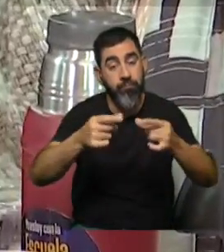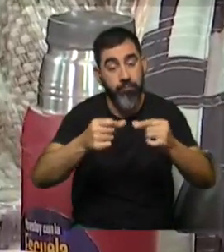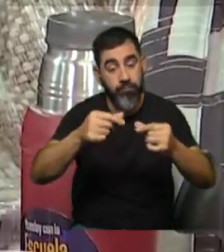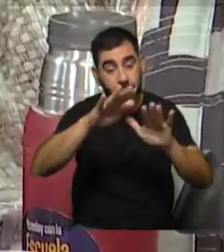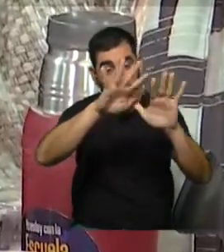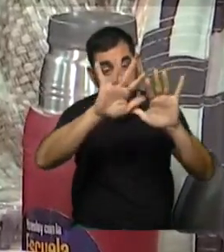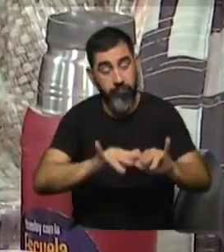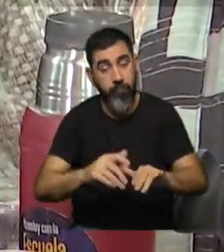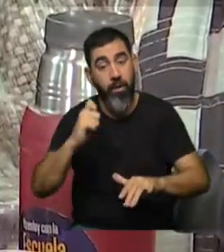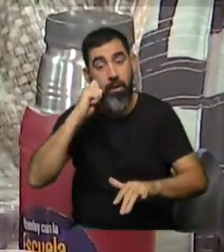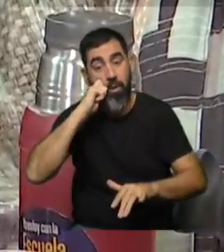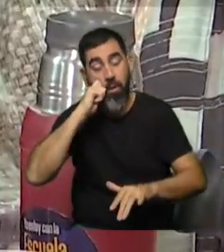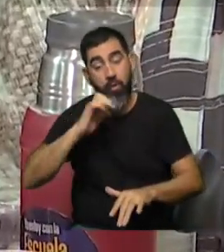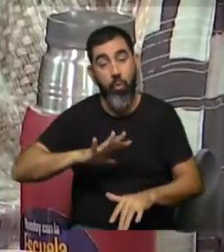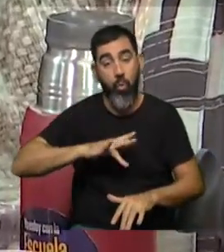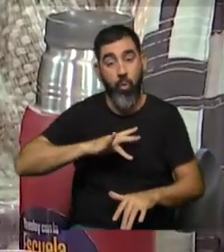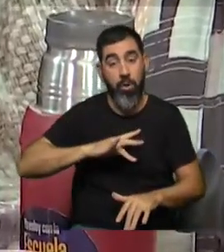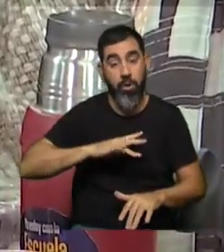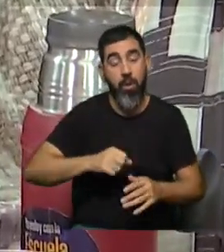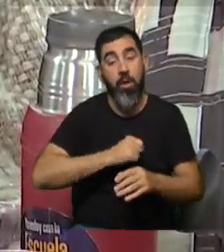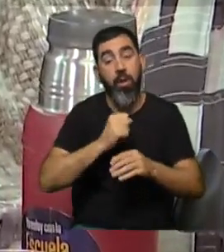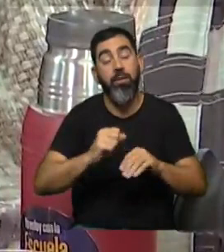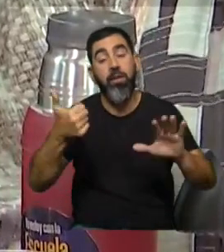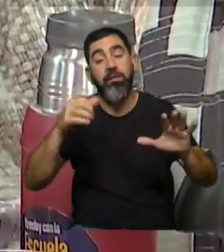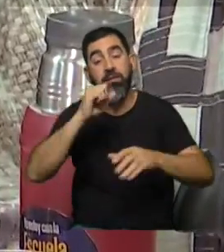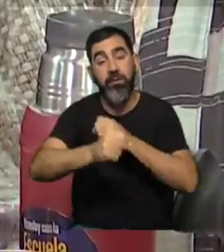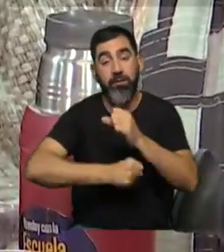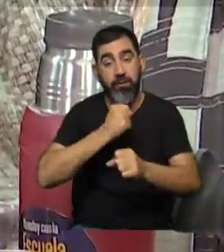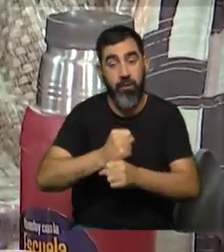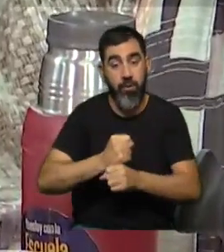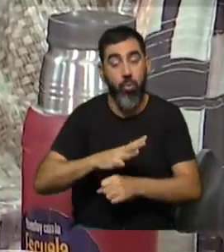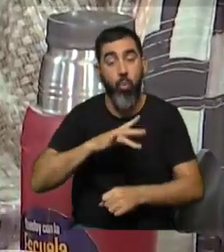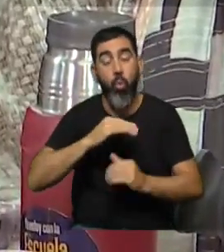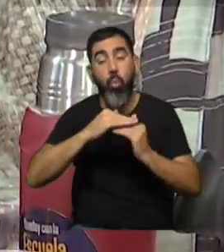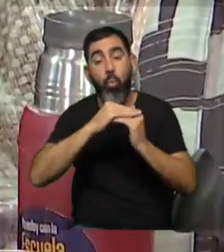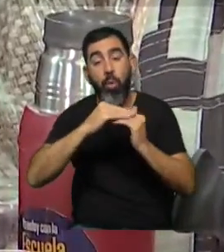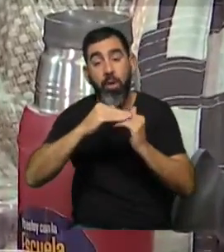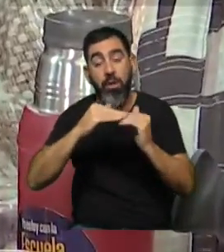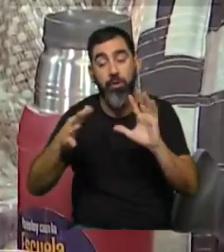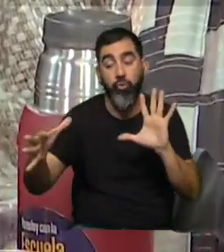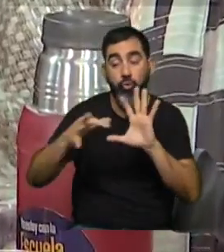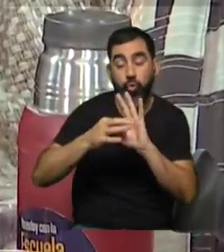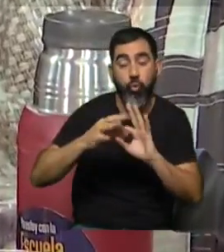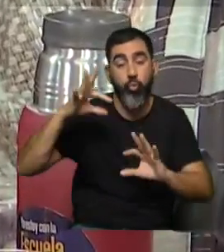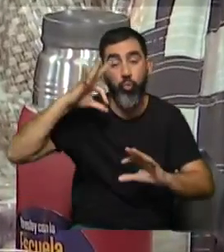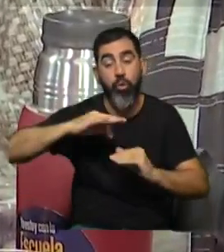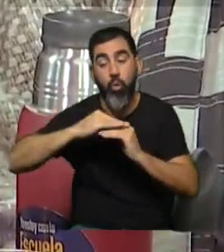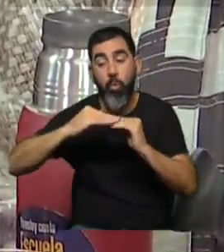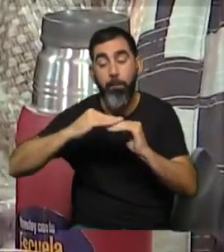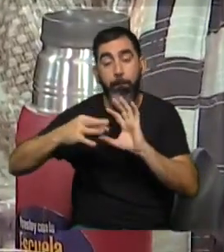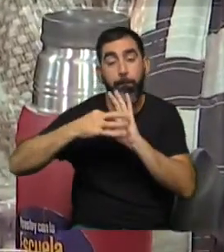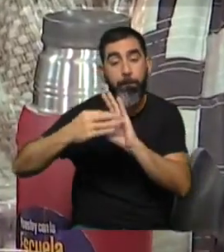la edad de jubilarse a los 60 años que la jubilación mínima va a estar vinculada al salario mínimo